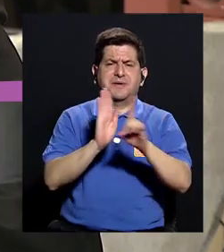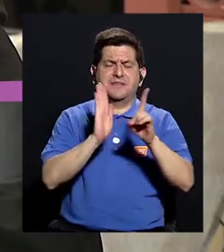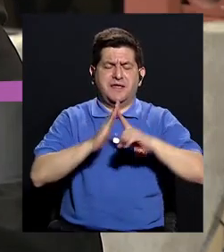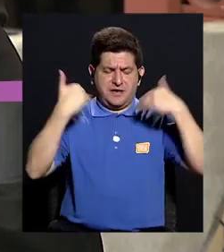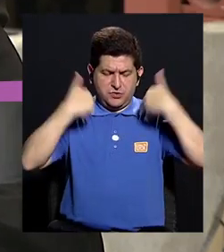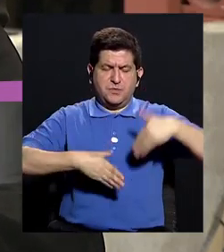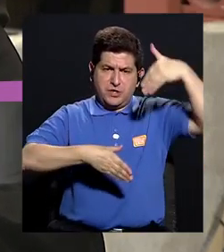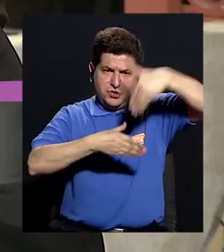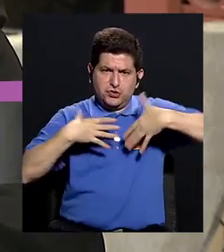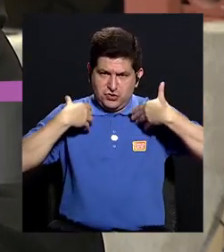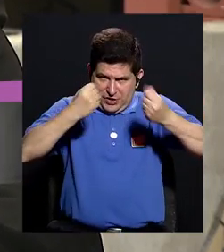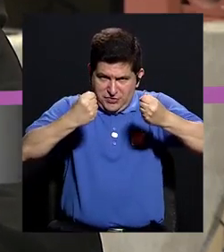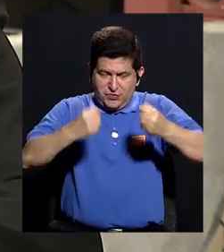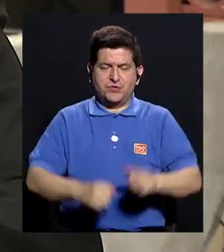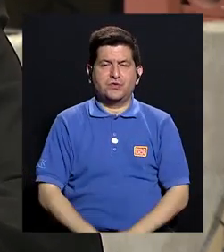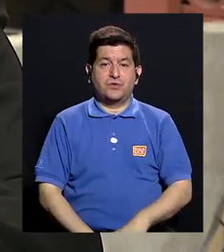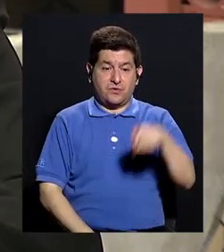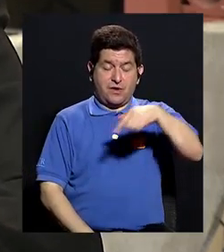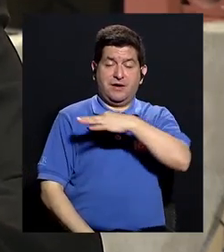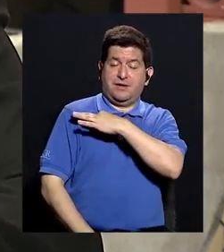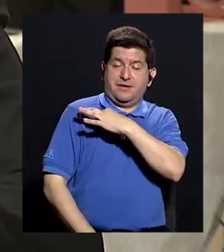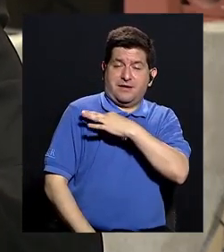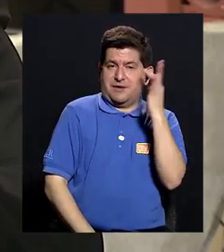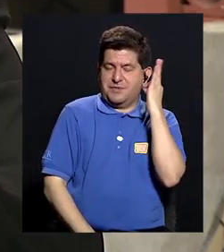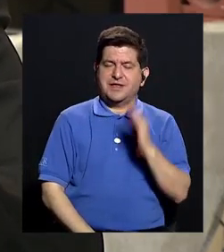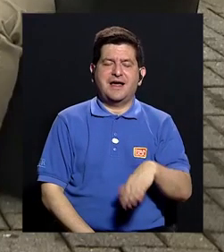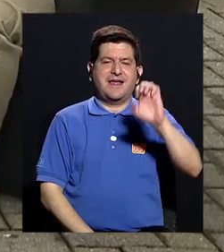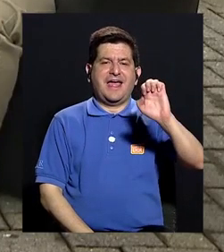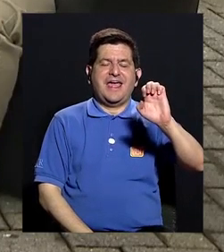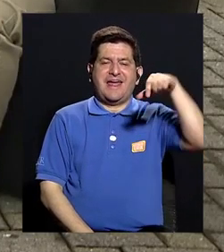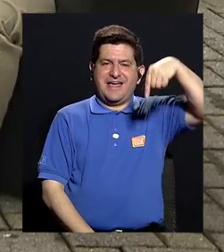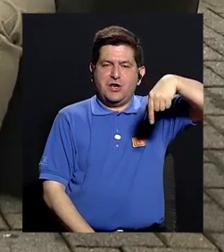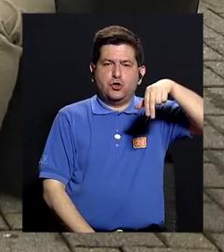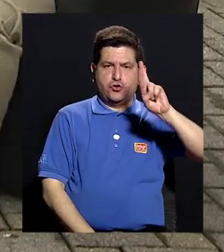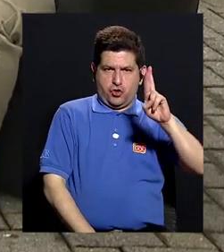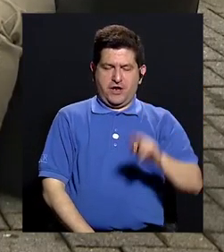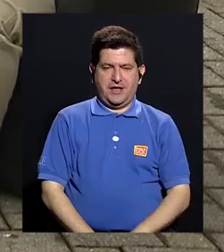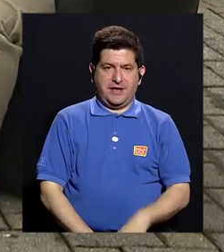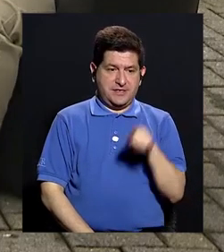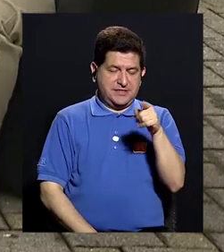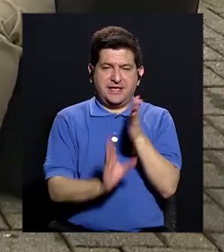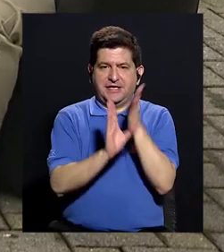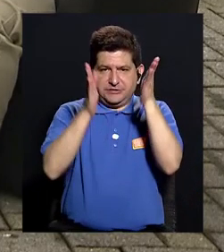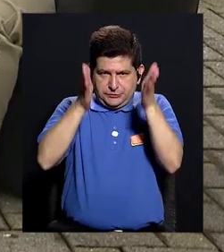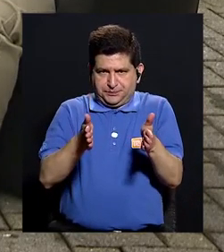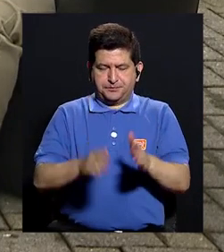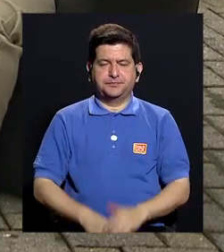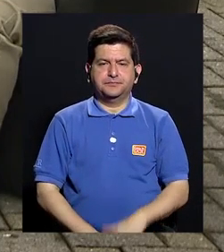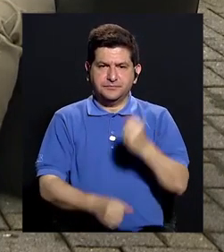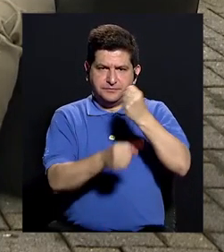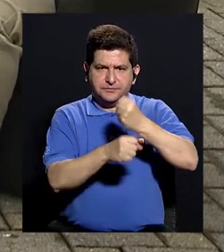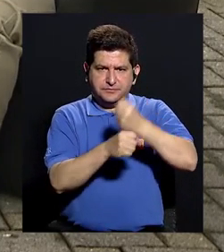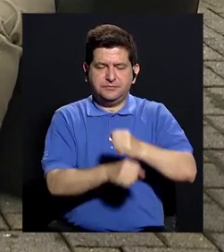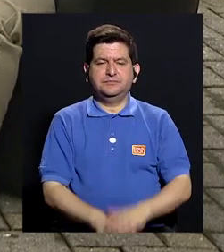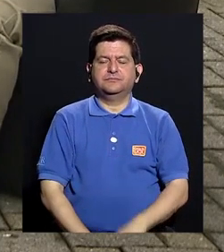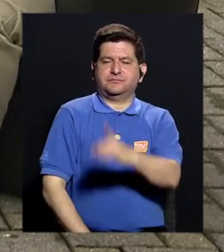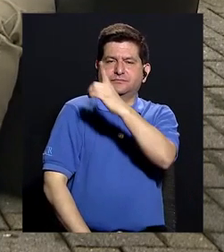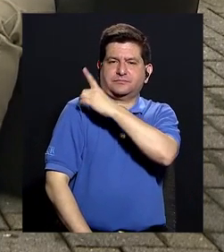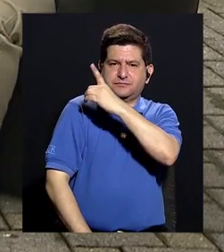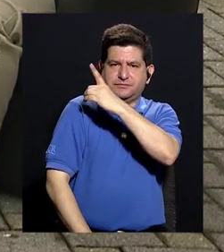tema de los derechos humanos en salud. Y para esto contamos con la invitada, Eda Quiroz Rodríguez, quien es de formación psicóloga y